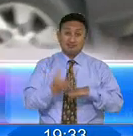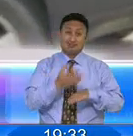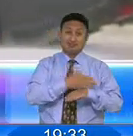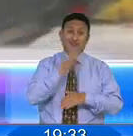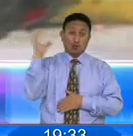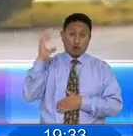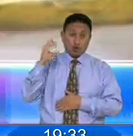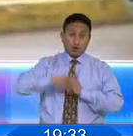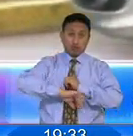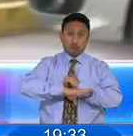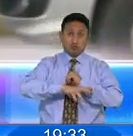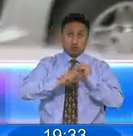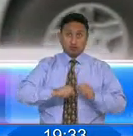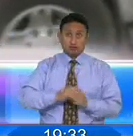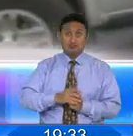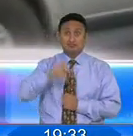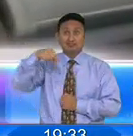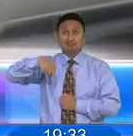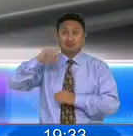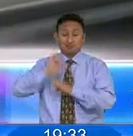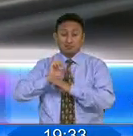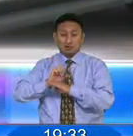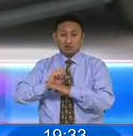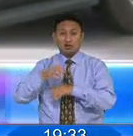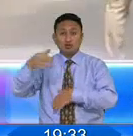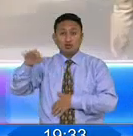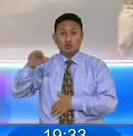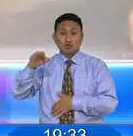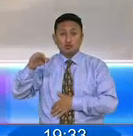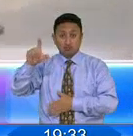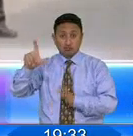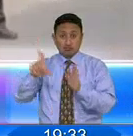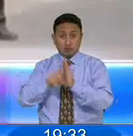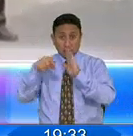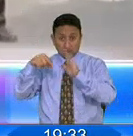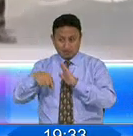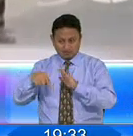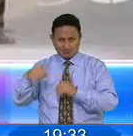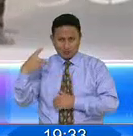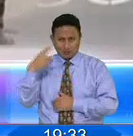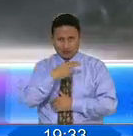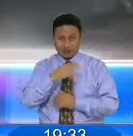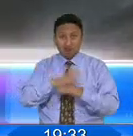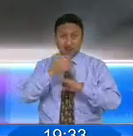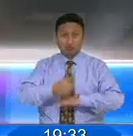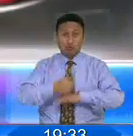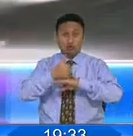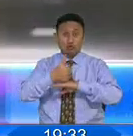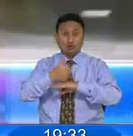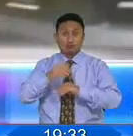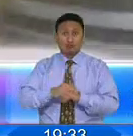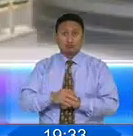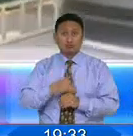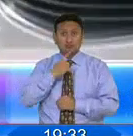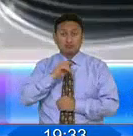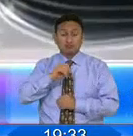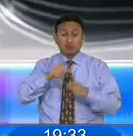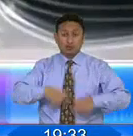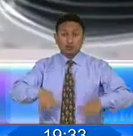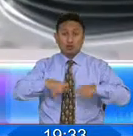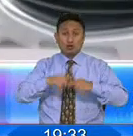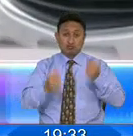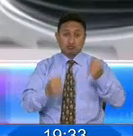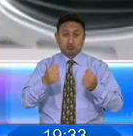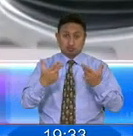en el vecino país de Colombia y circulaban con documentación aparentemente legal en Ecuador. La alerta de las autoridades colombianas permitió la localización de